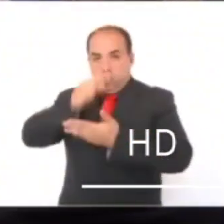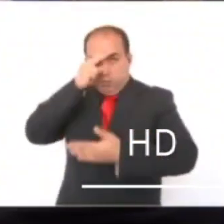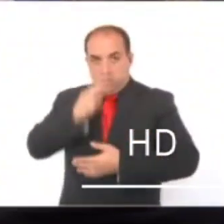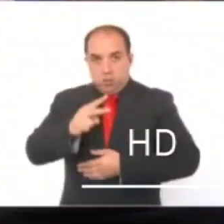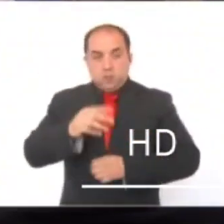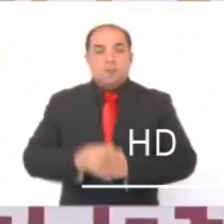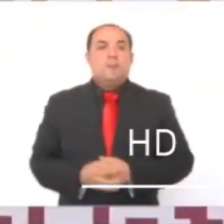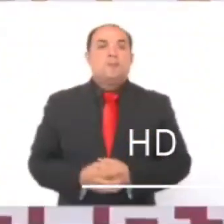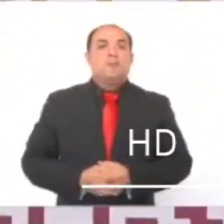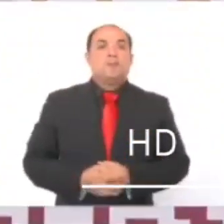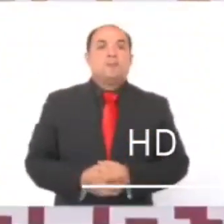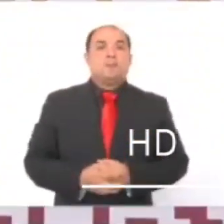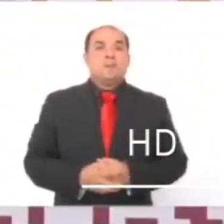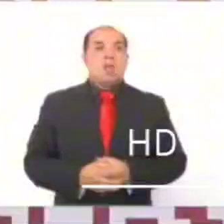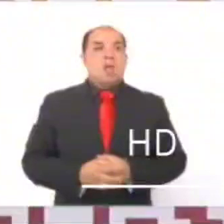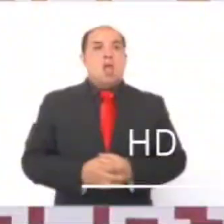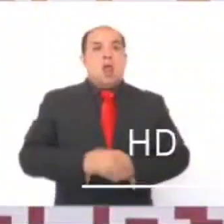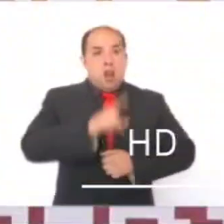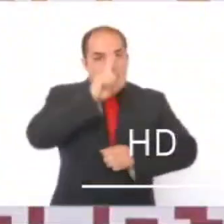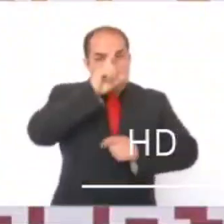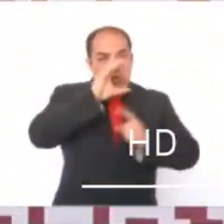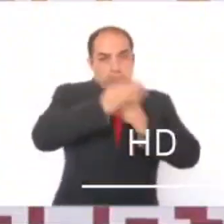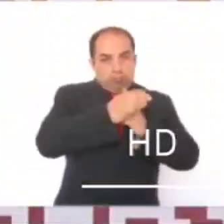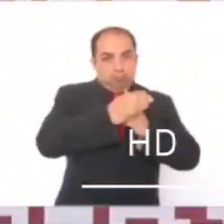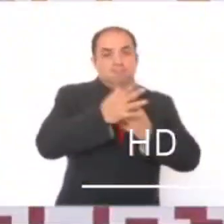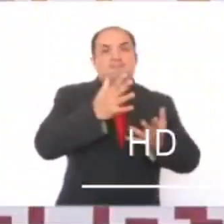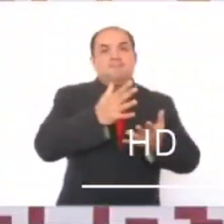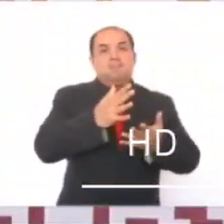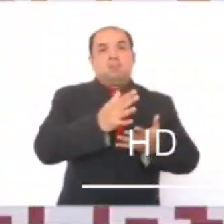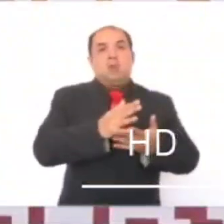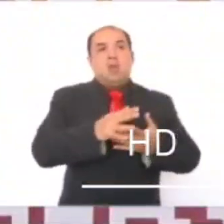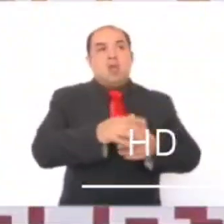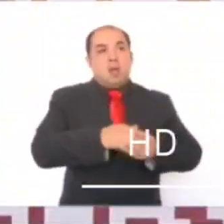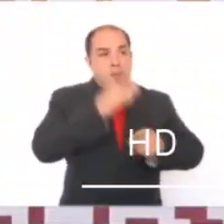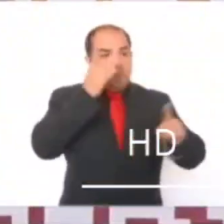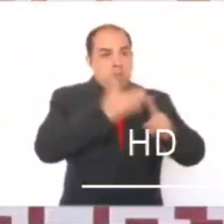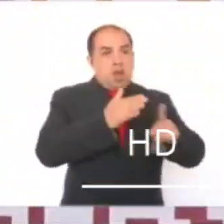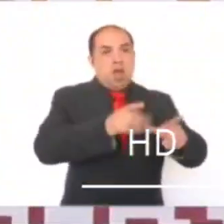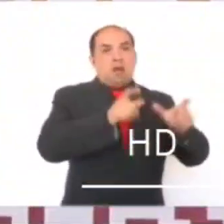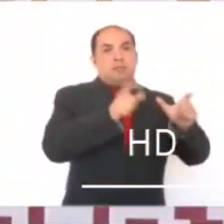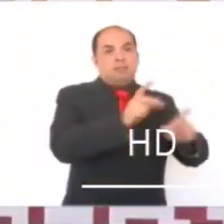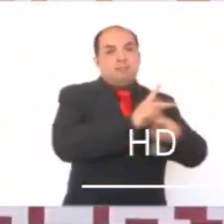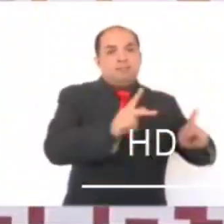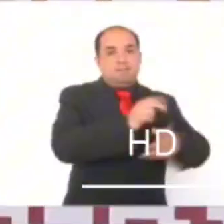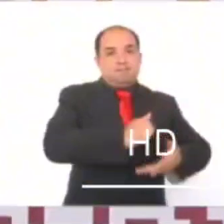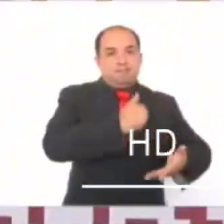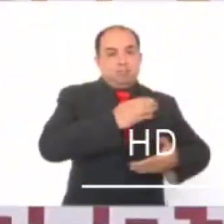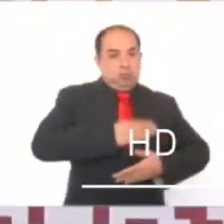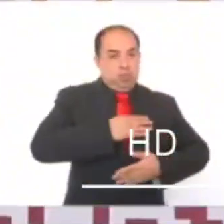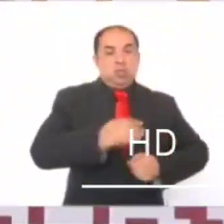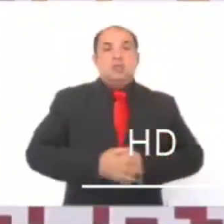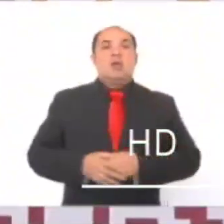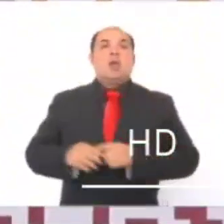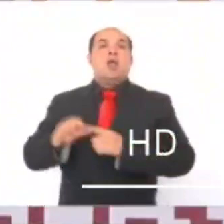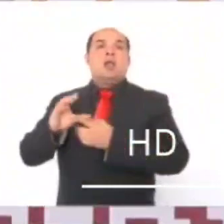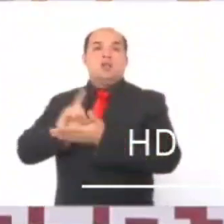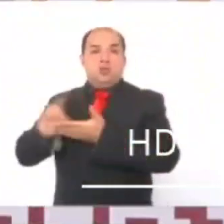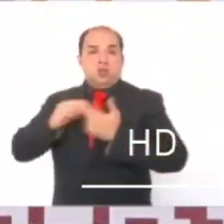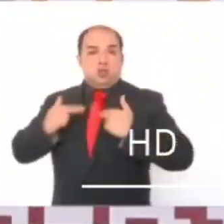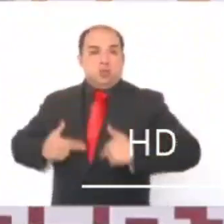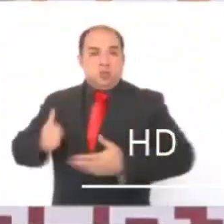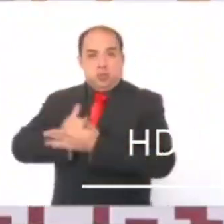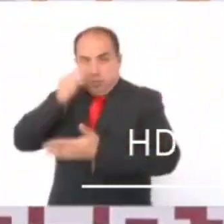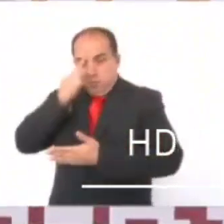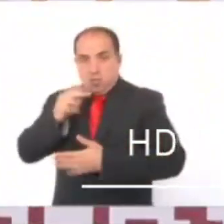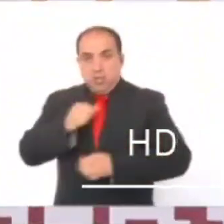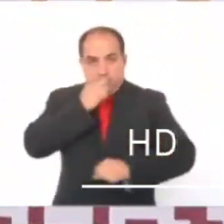Ciudad de México, al Consejo Ciudadano para la Seguridad y la Justicia, a la Comisión de Derechos Humanos de la Ciudad de México, a la